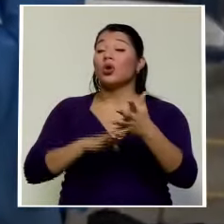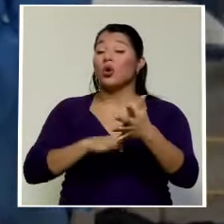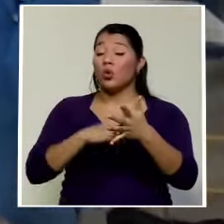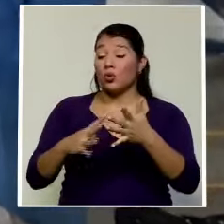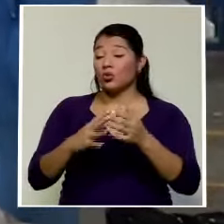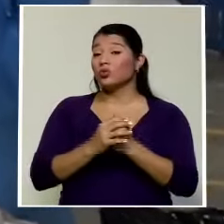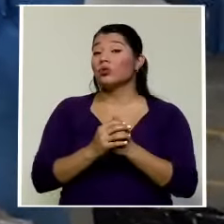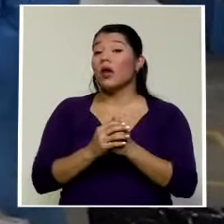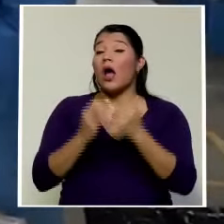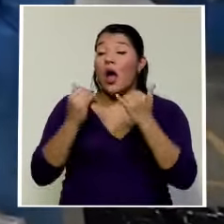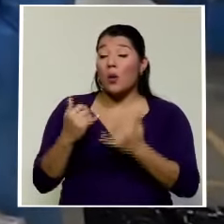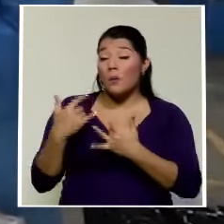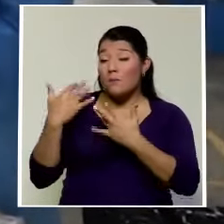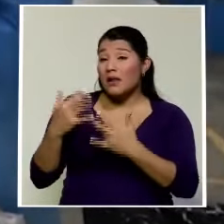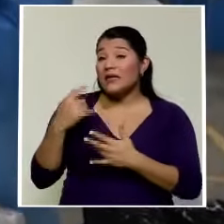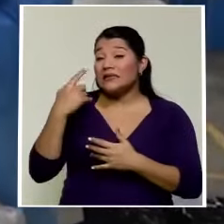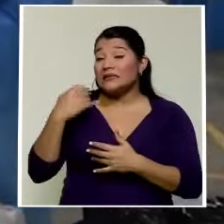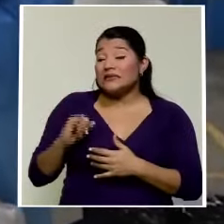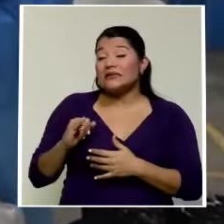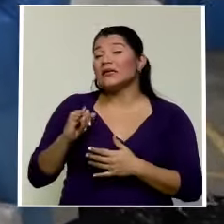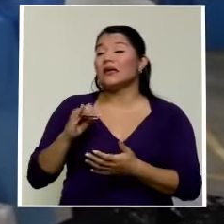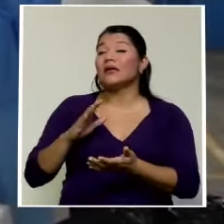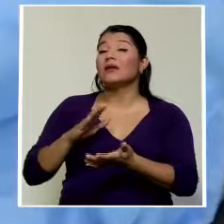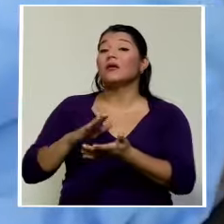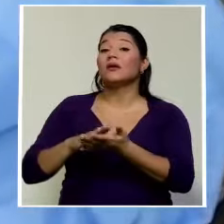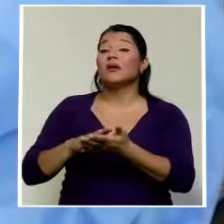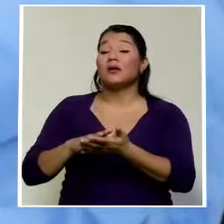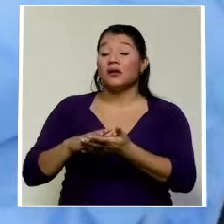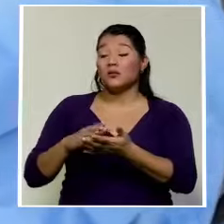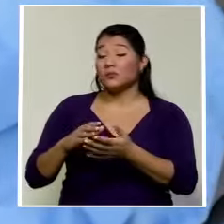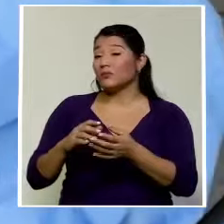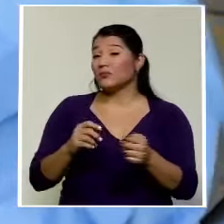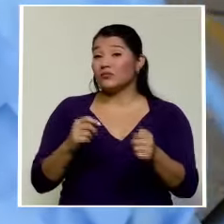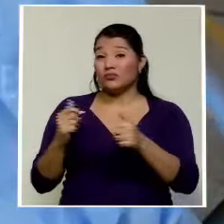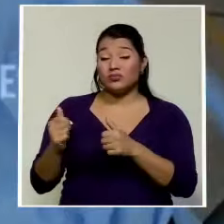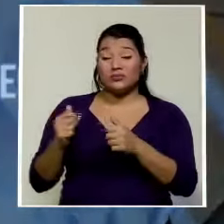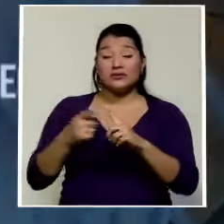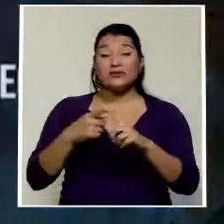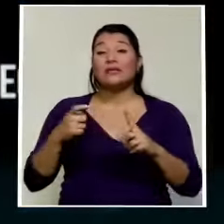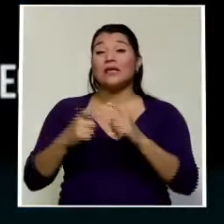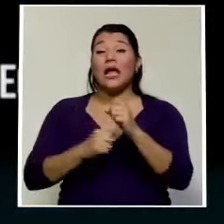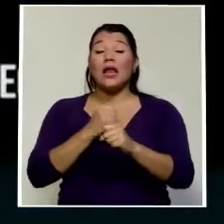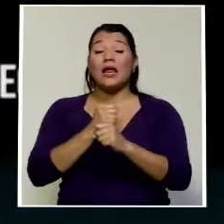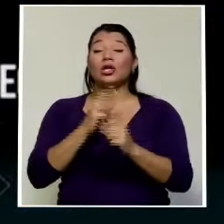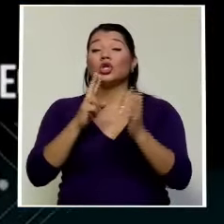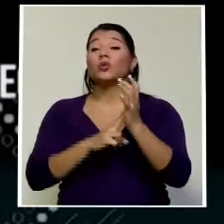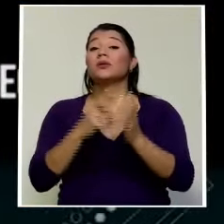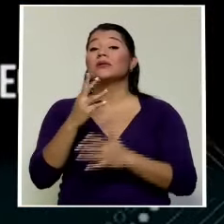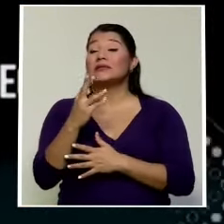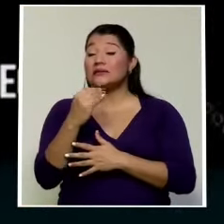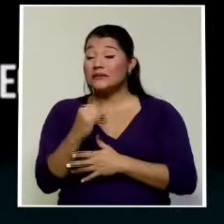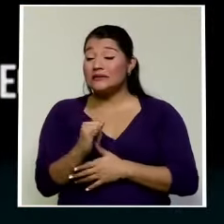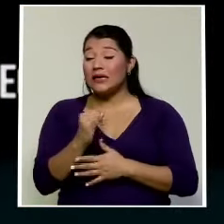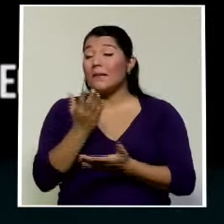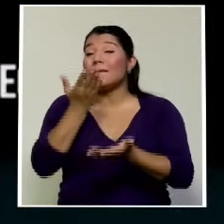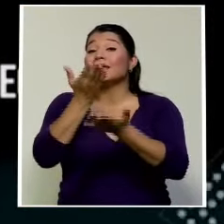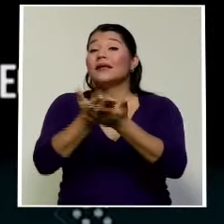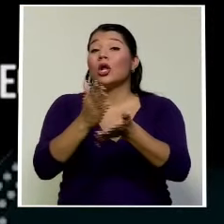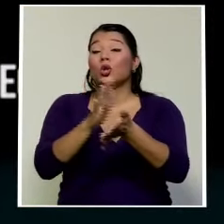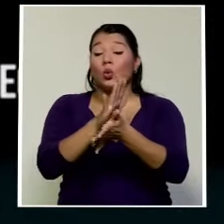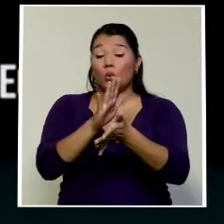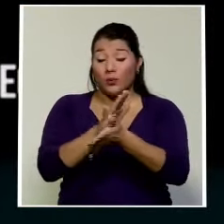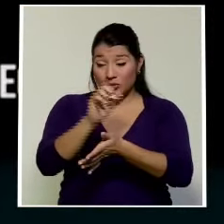juzgado resuelve si levanta la orden de cierre que pesa sobre ella desde el año 2016. Quienes presentaron los amparos contra la jueza